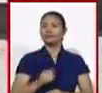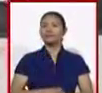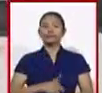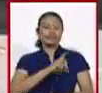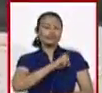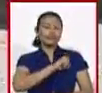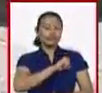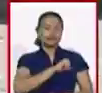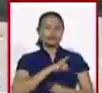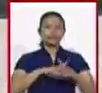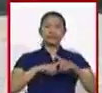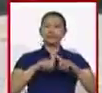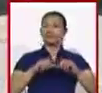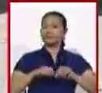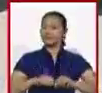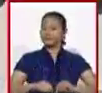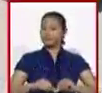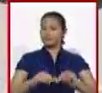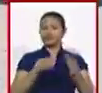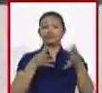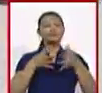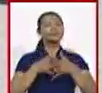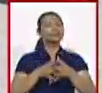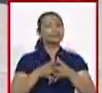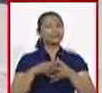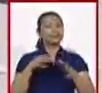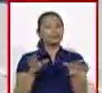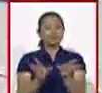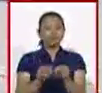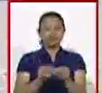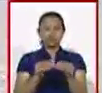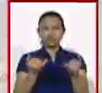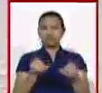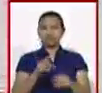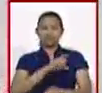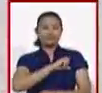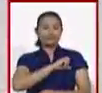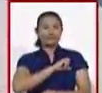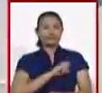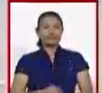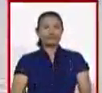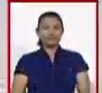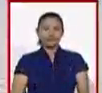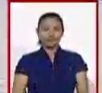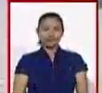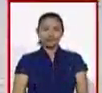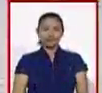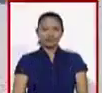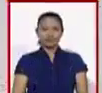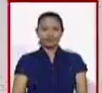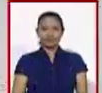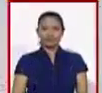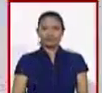la policía. Mientras tanto, continúan los bloqueos y están reunidos con la policía.